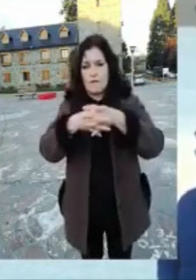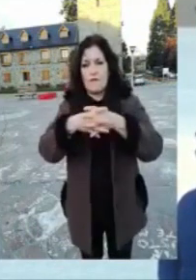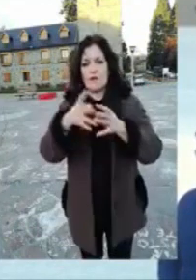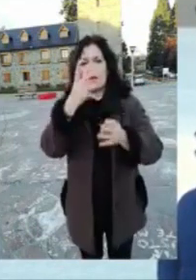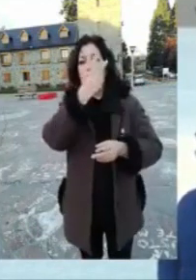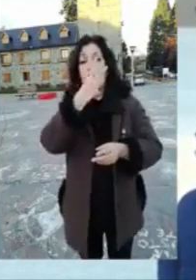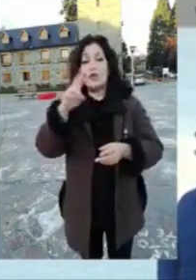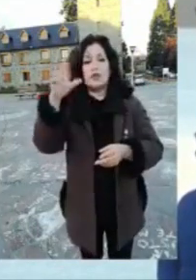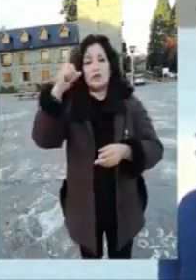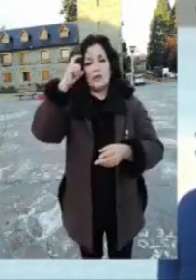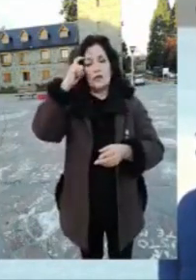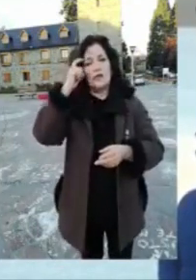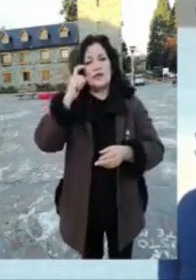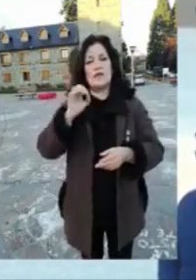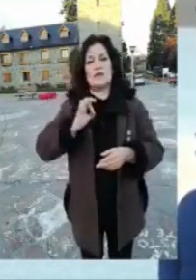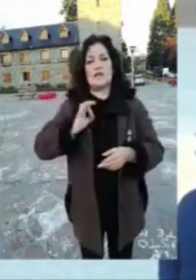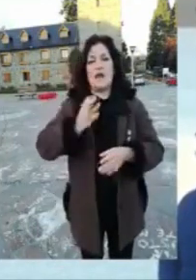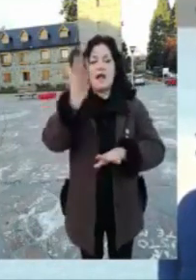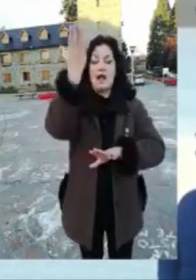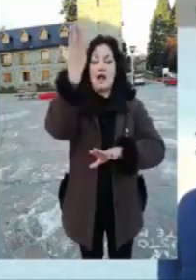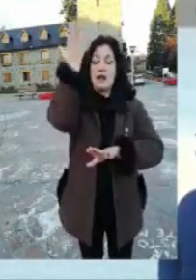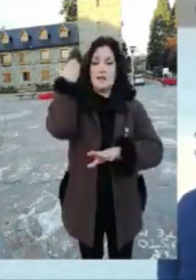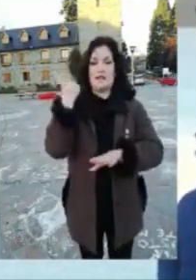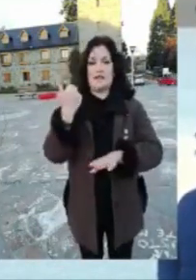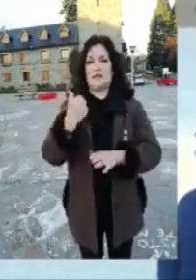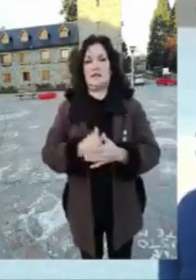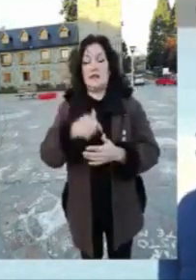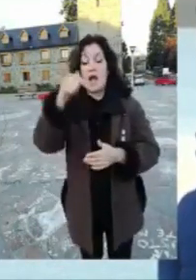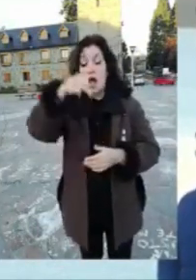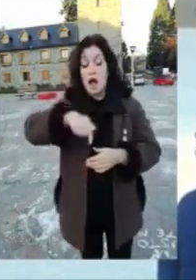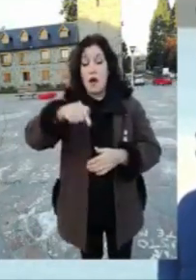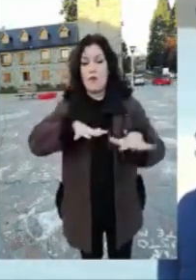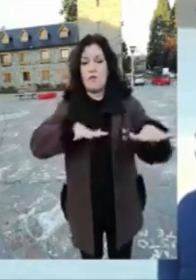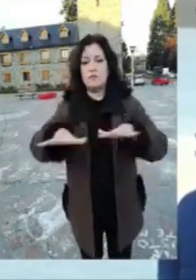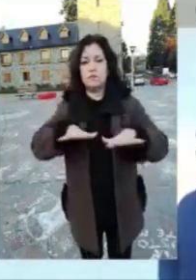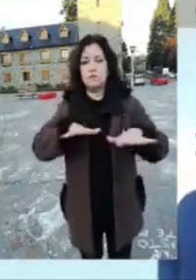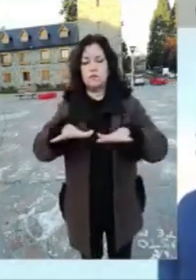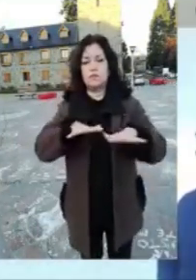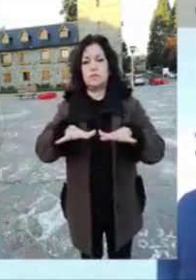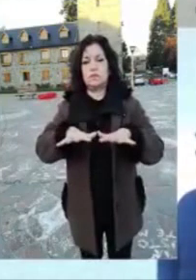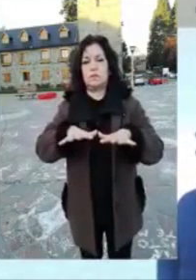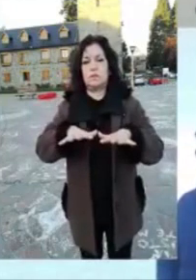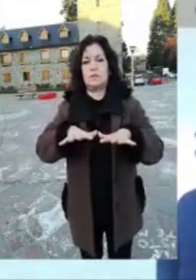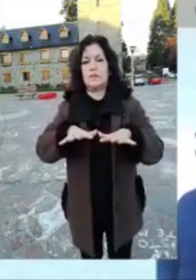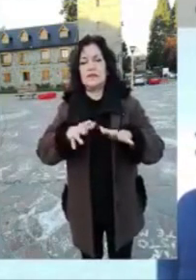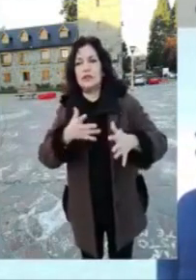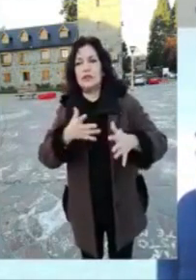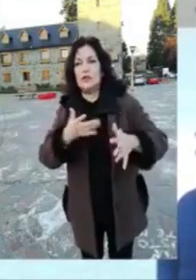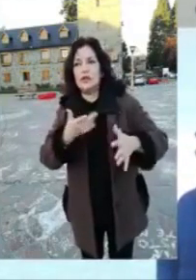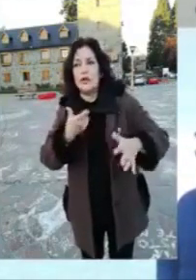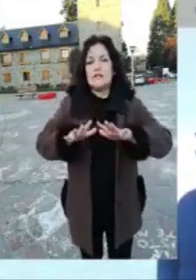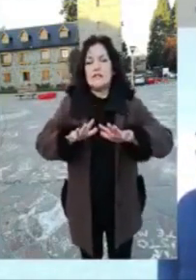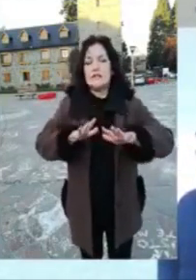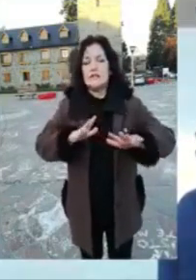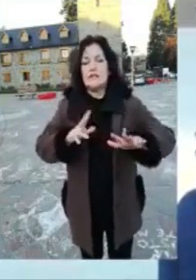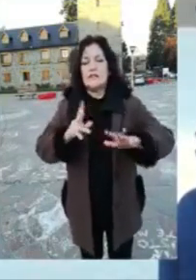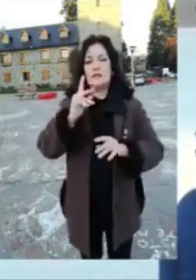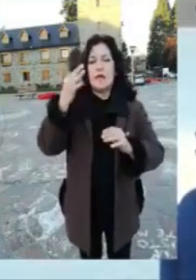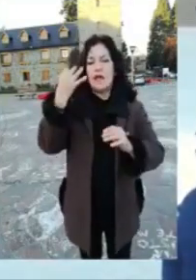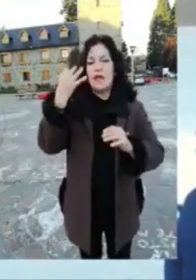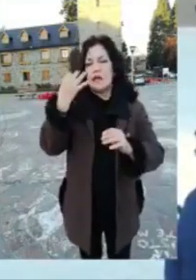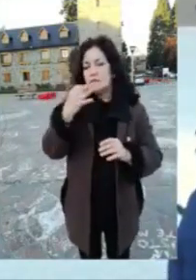210 años ya en este momento que estamos atravesando una situación muy